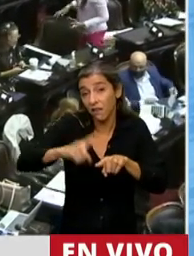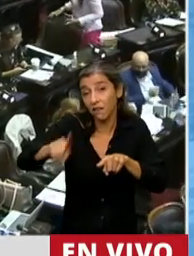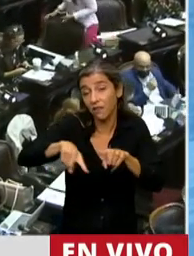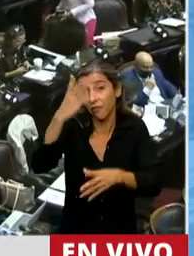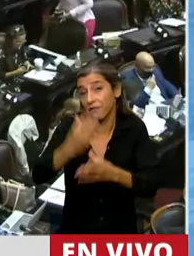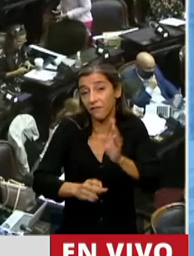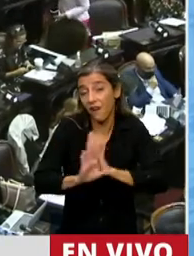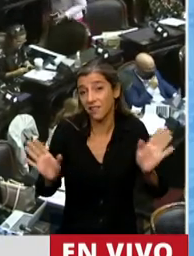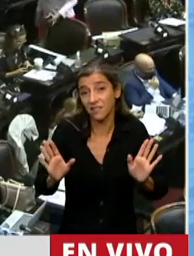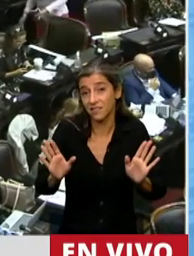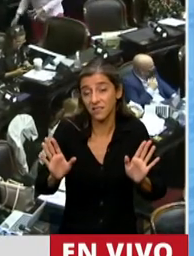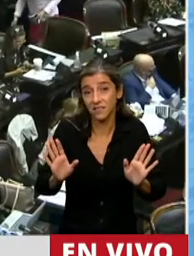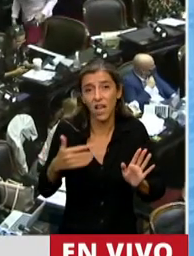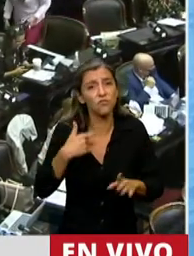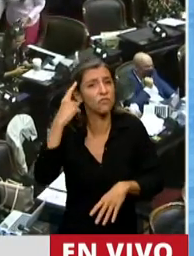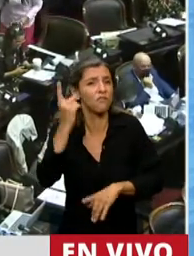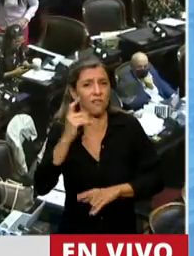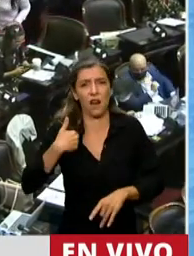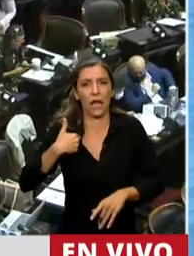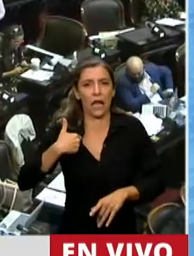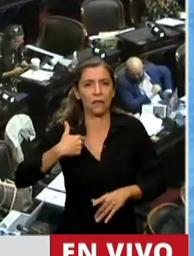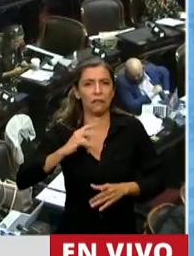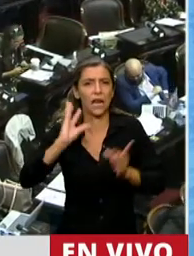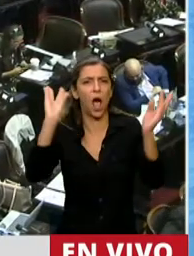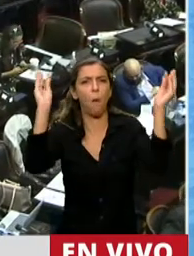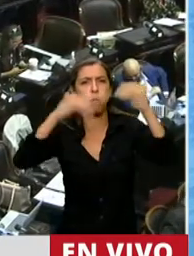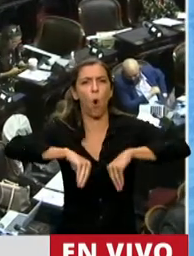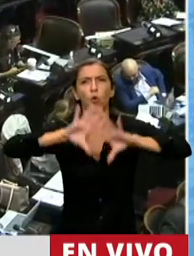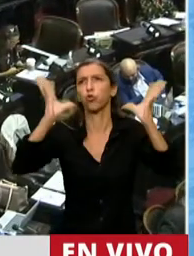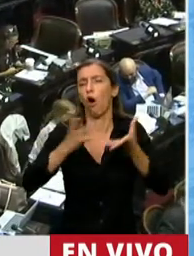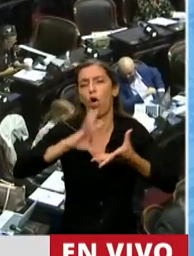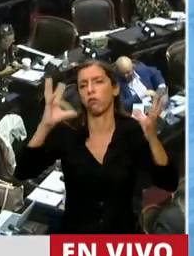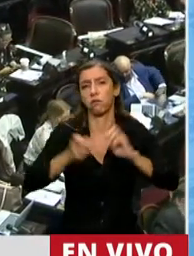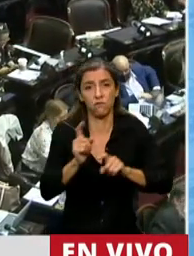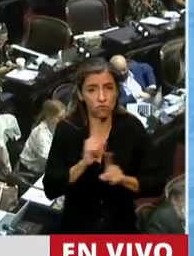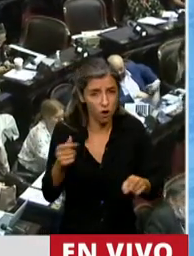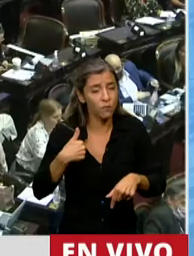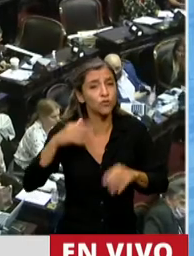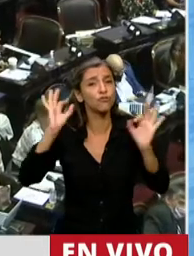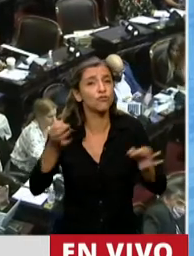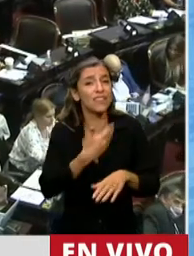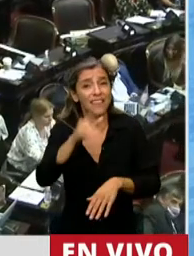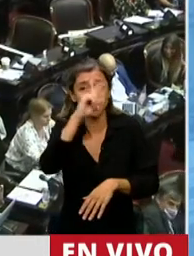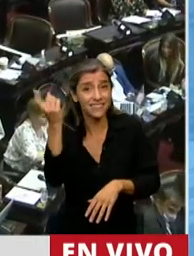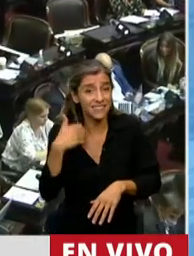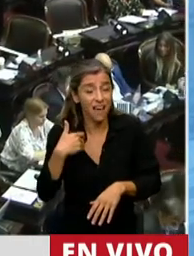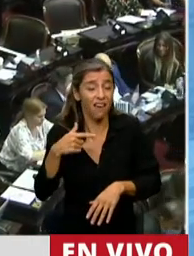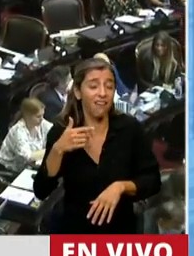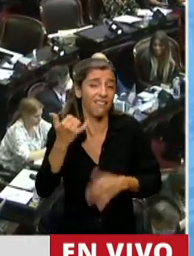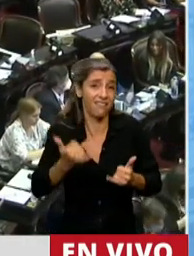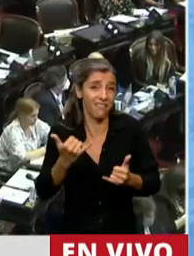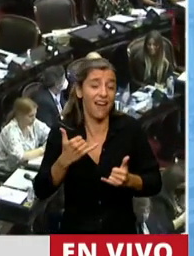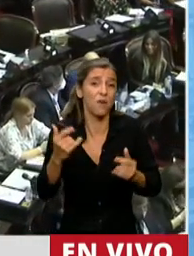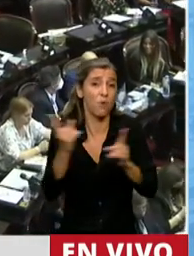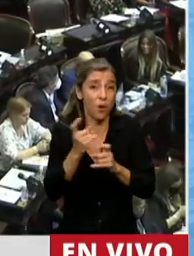Argentina está quebrada, sí pienso que el Estado argentino está quebrado y está transmitiendo esa pobreza a toda